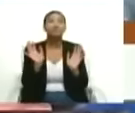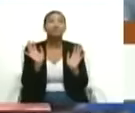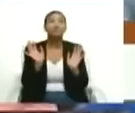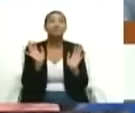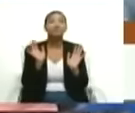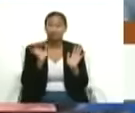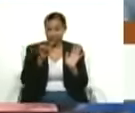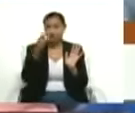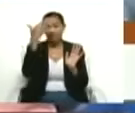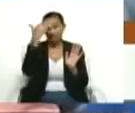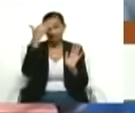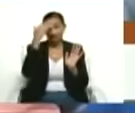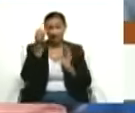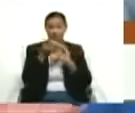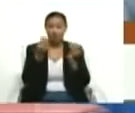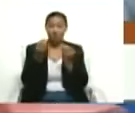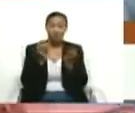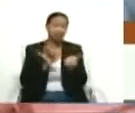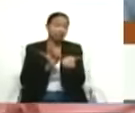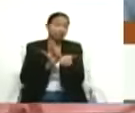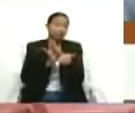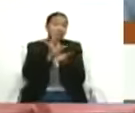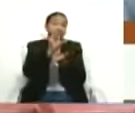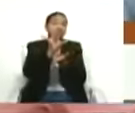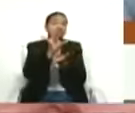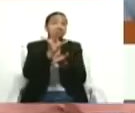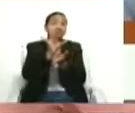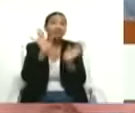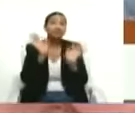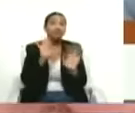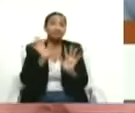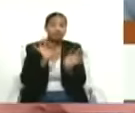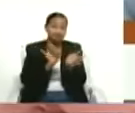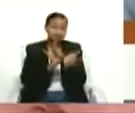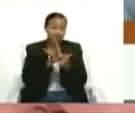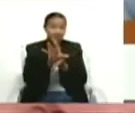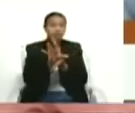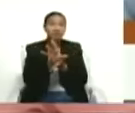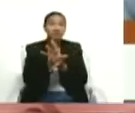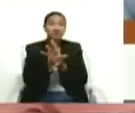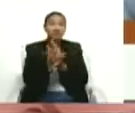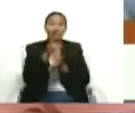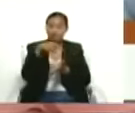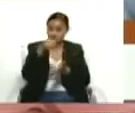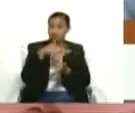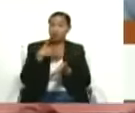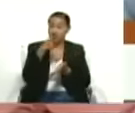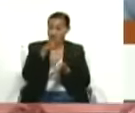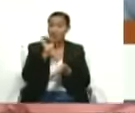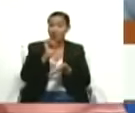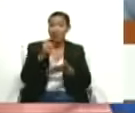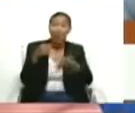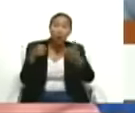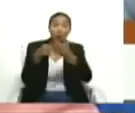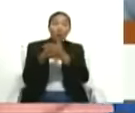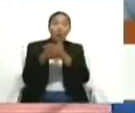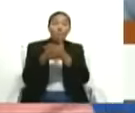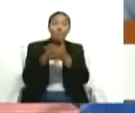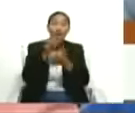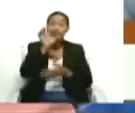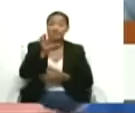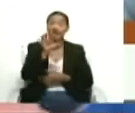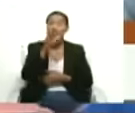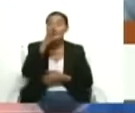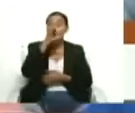mismo. Para allá mismo. ¿Y quiénes participaron y dirigieron el golpe de Estado del 2002?